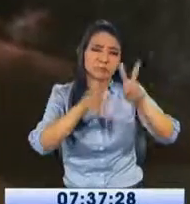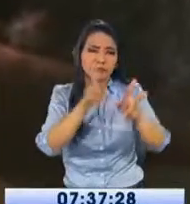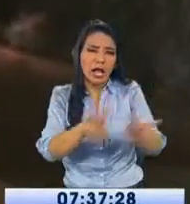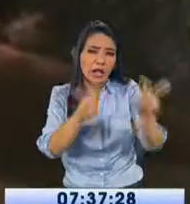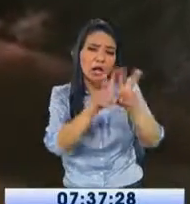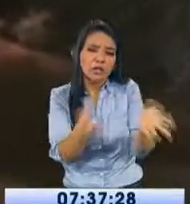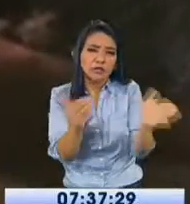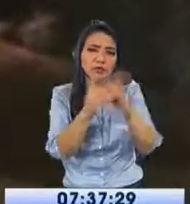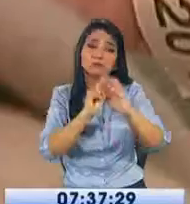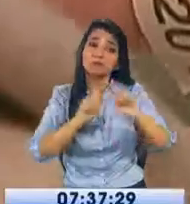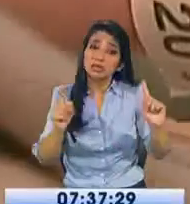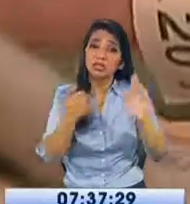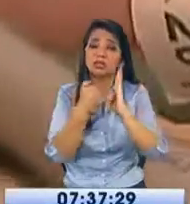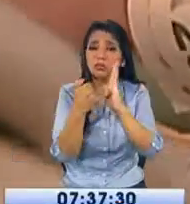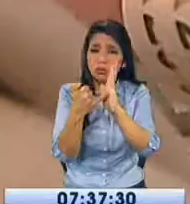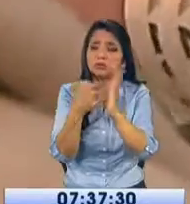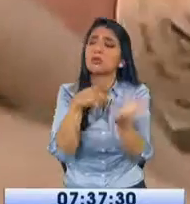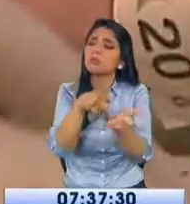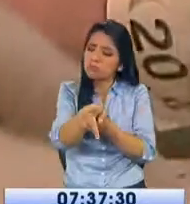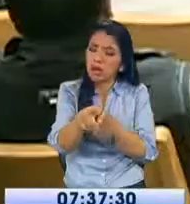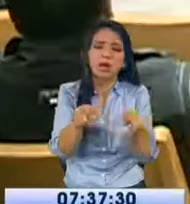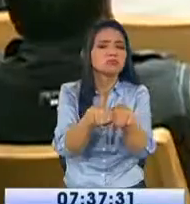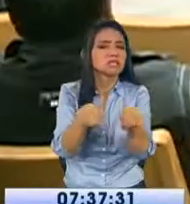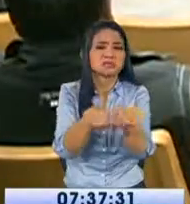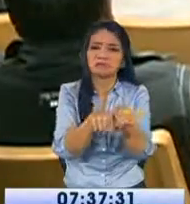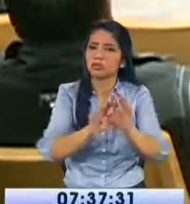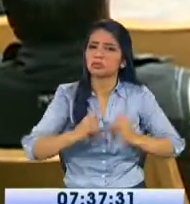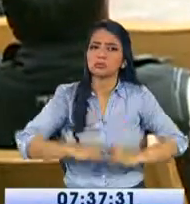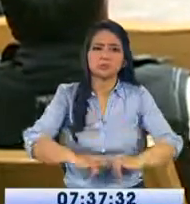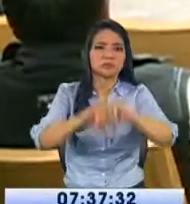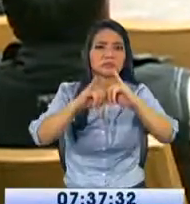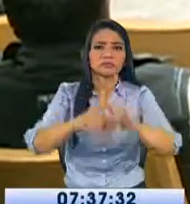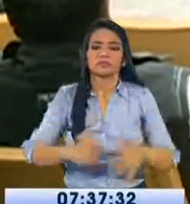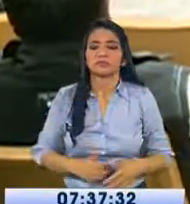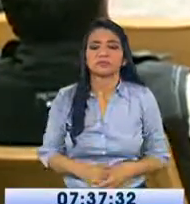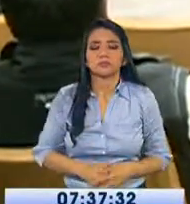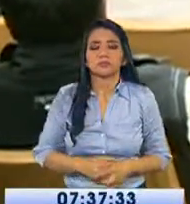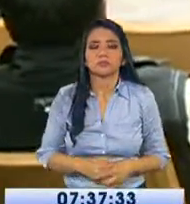pagarán los mismos impuestos que en el 2015. En Quito informó Paola Hurtado.